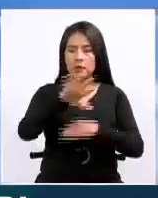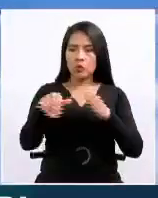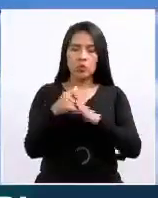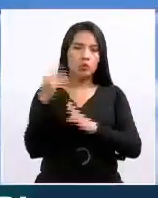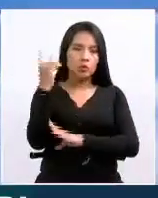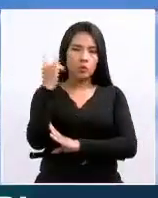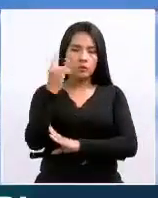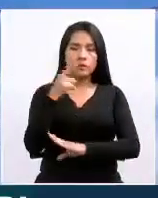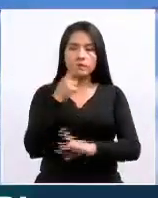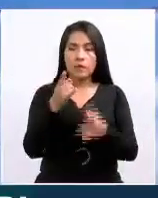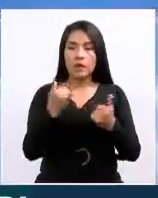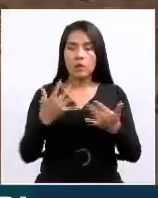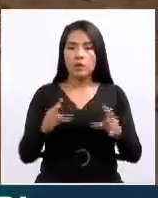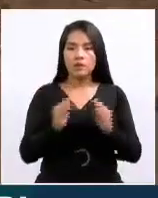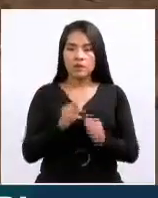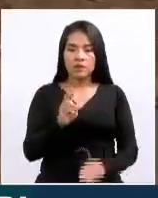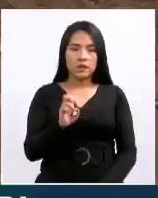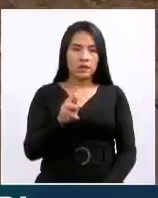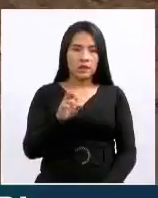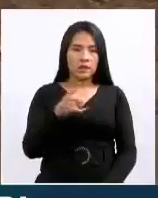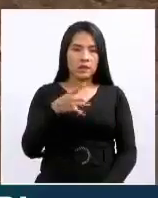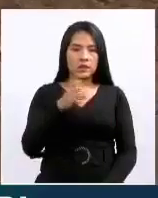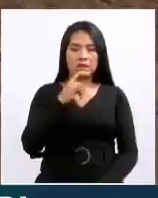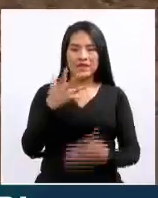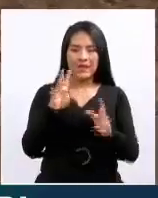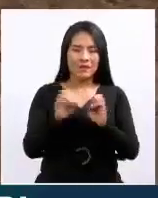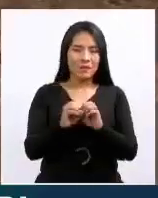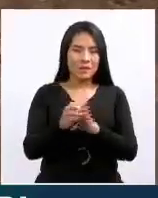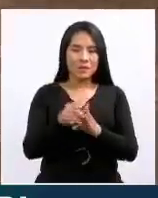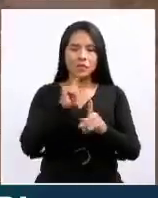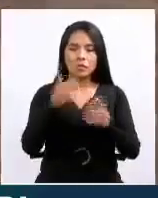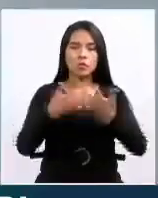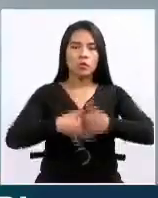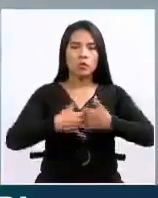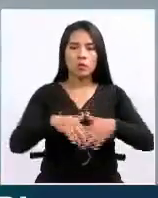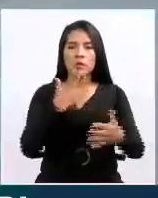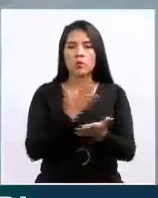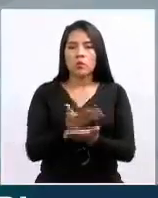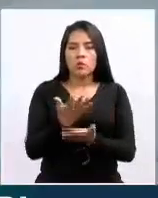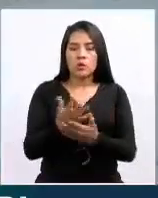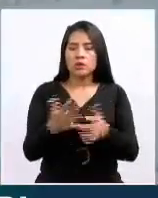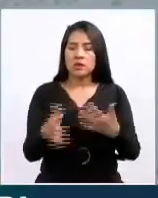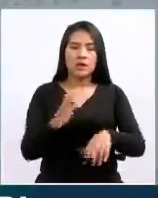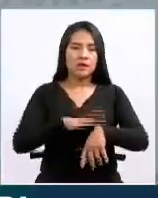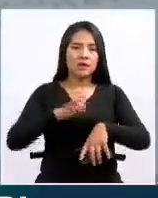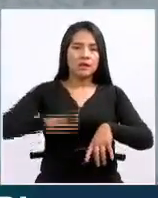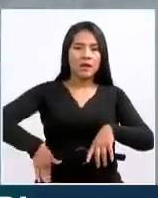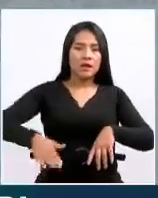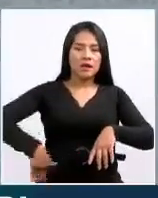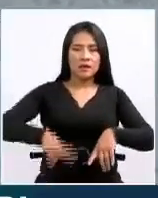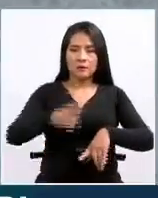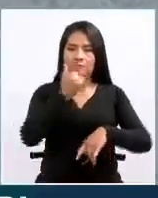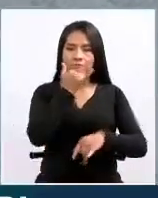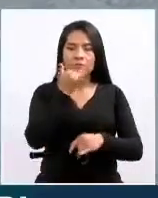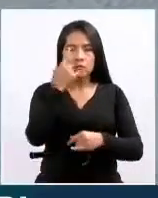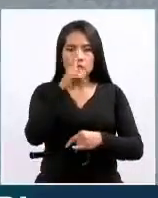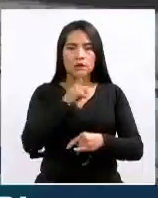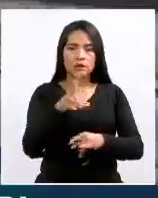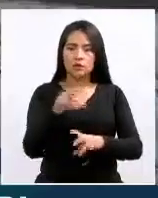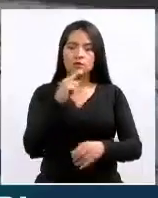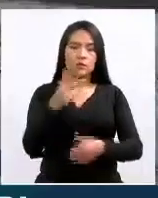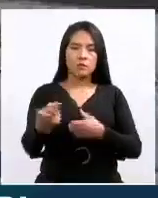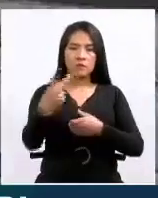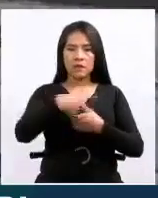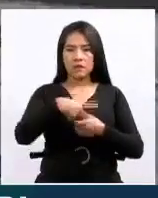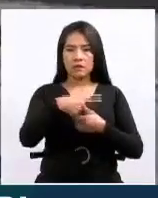a la descalificación de EnergyX, explicó que esto se debió a que la empresa presentó su propuesta fuera de los plazos establecidos dentro de la convocatoria y